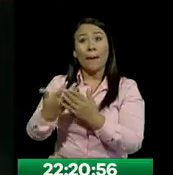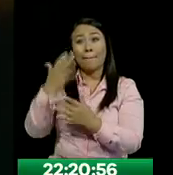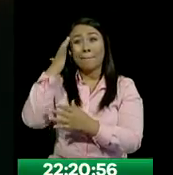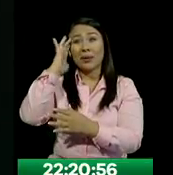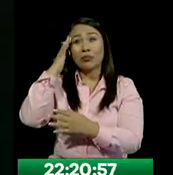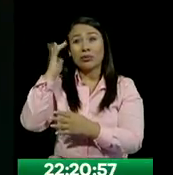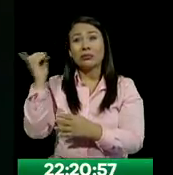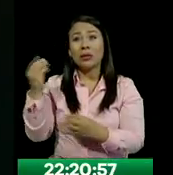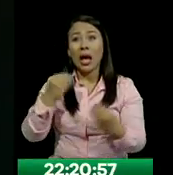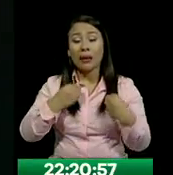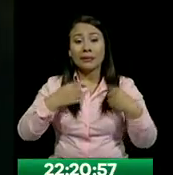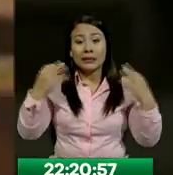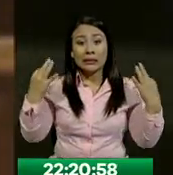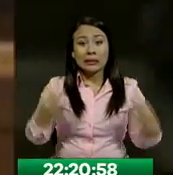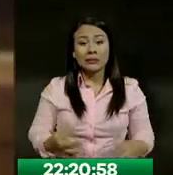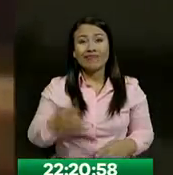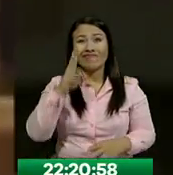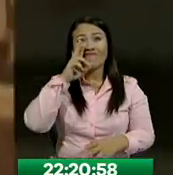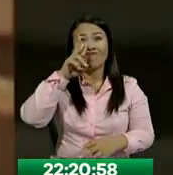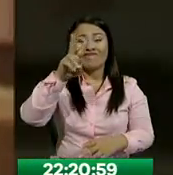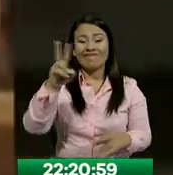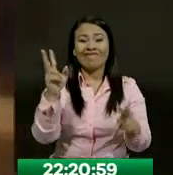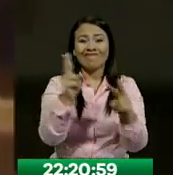explosión y todos a correr.